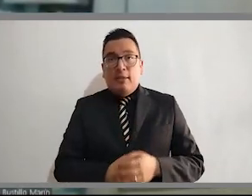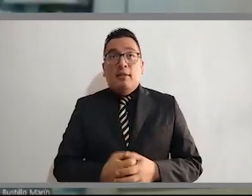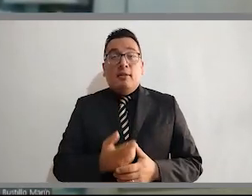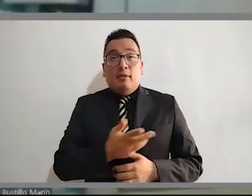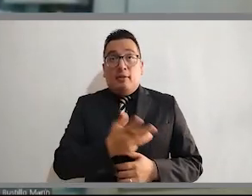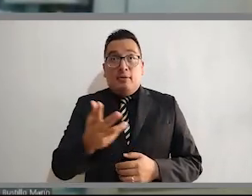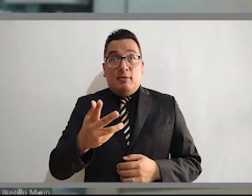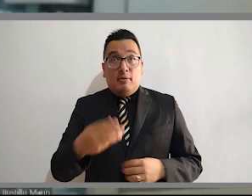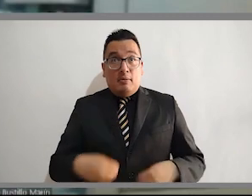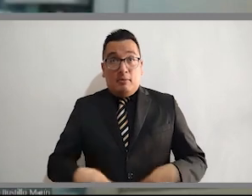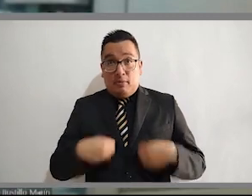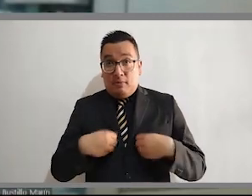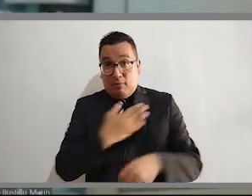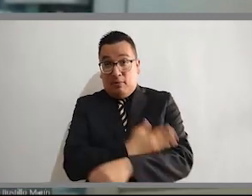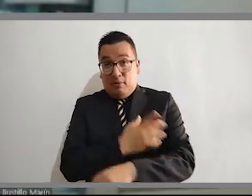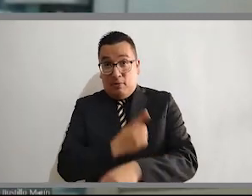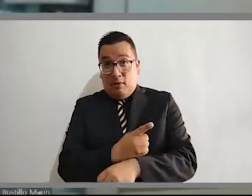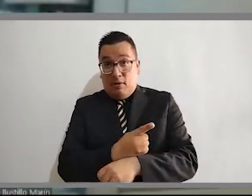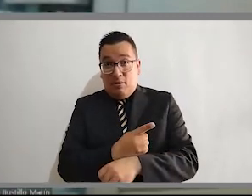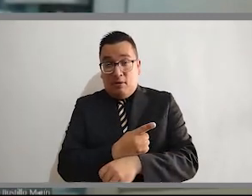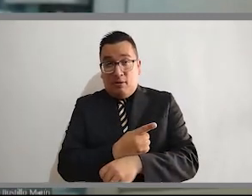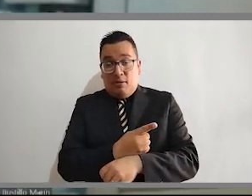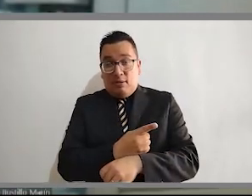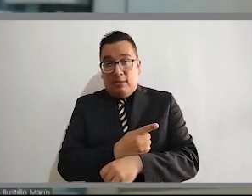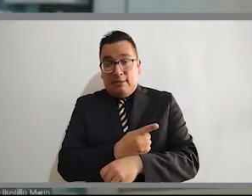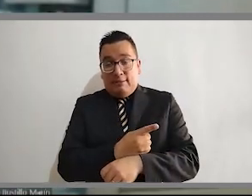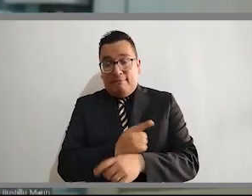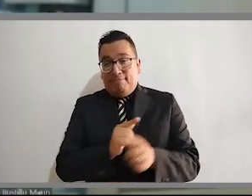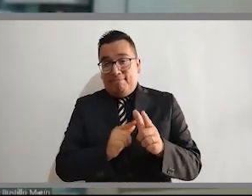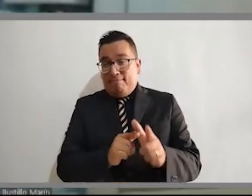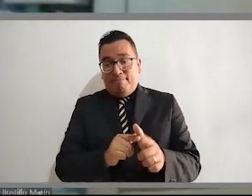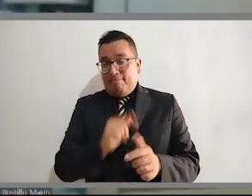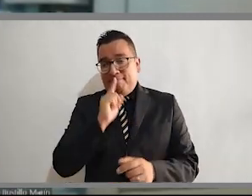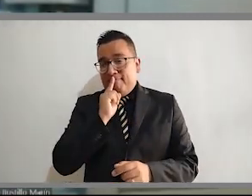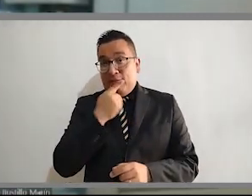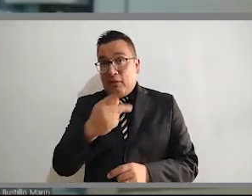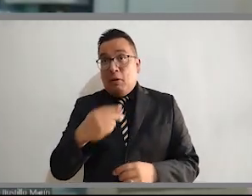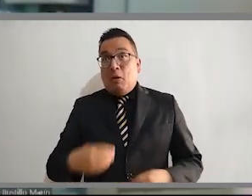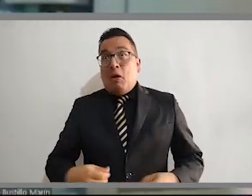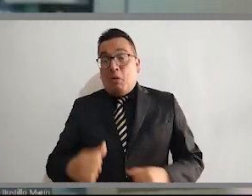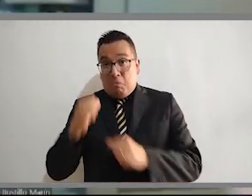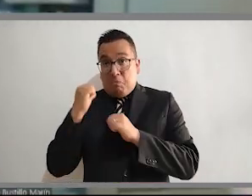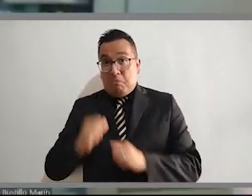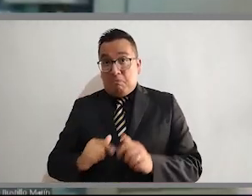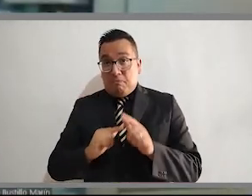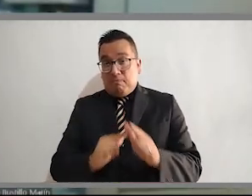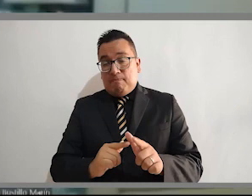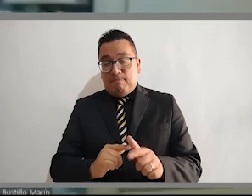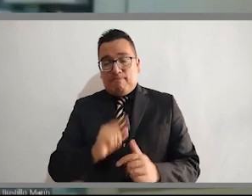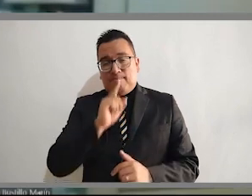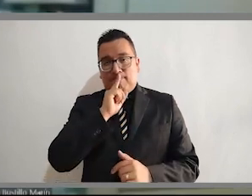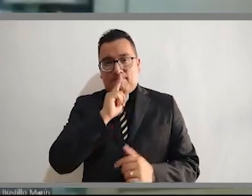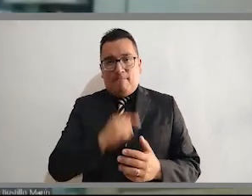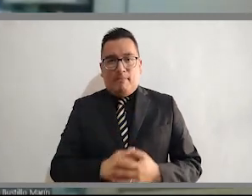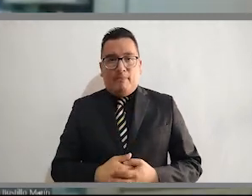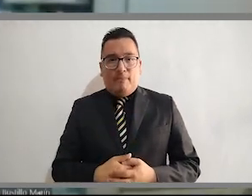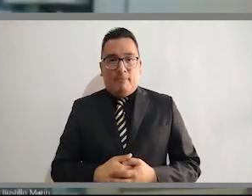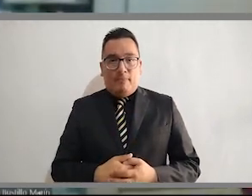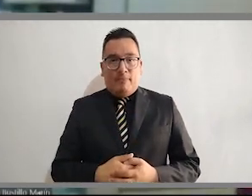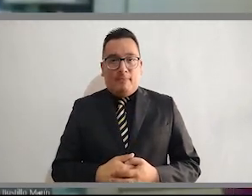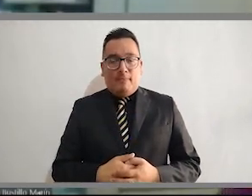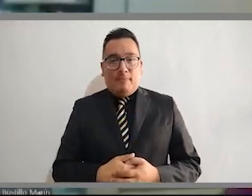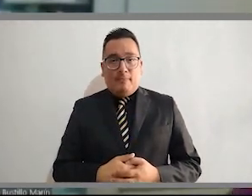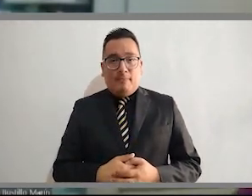pierden su modo honesto de vivir para poderse reelegir. Sin embargo, vamos a ver cómo